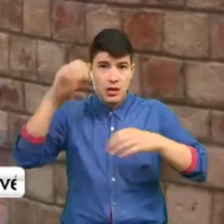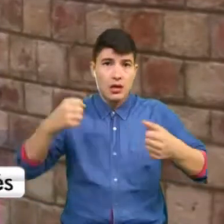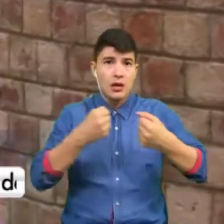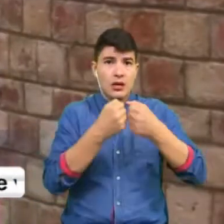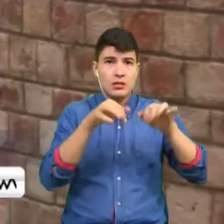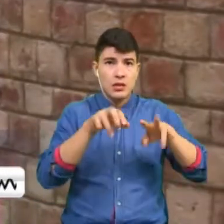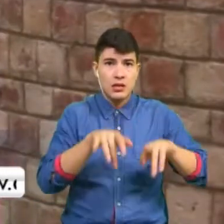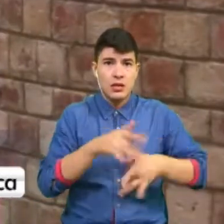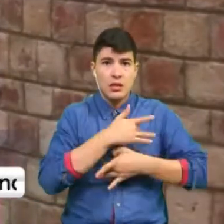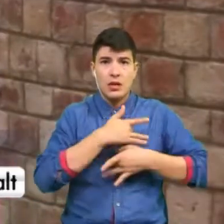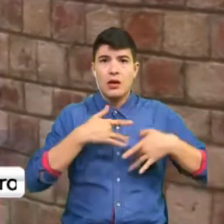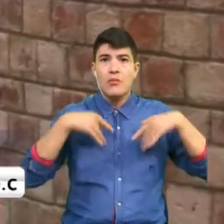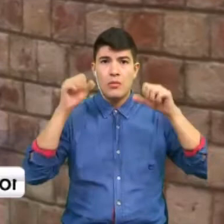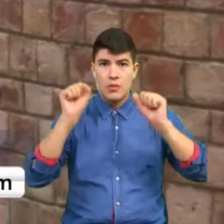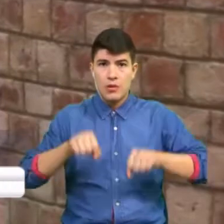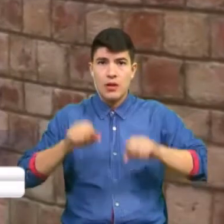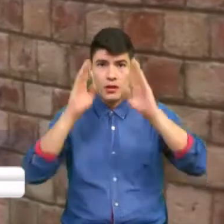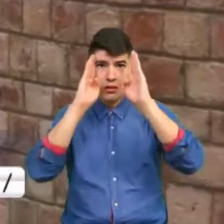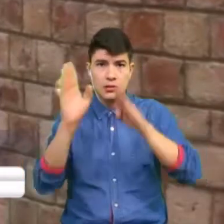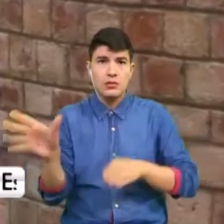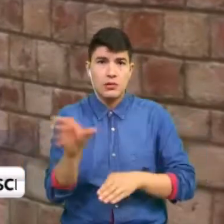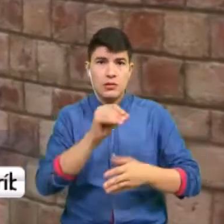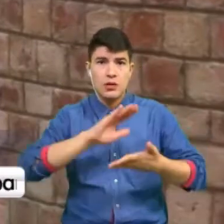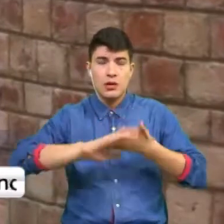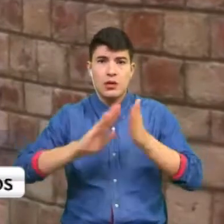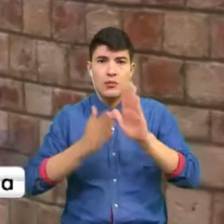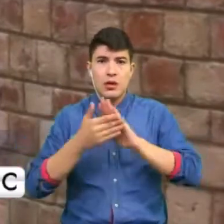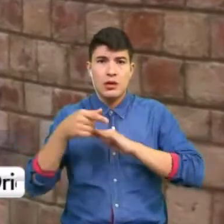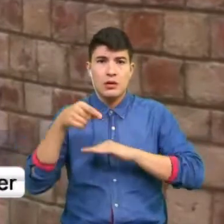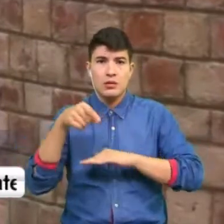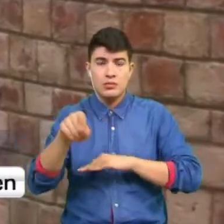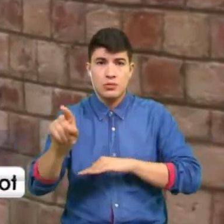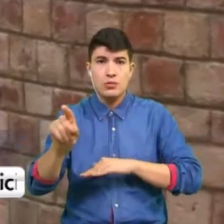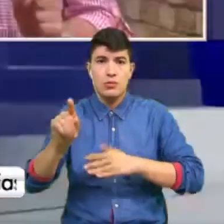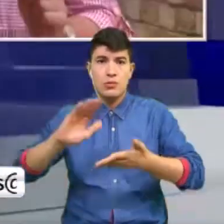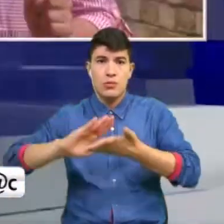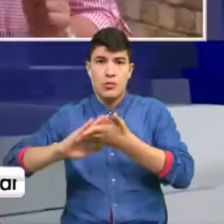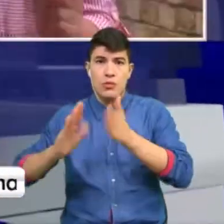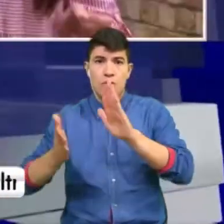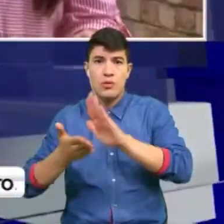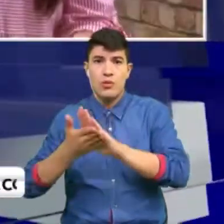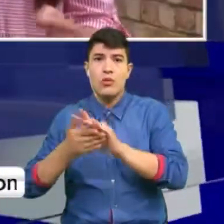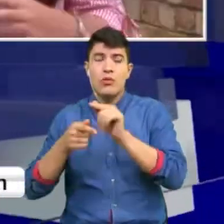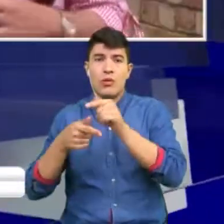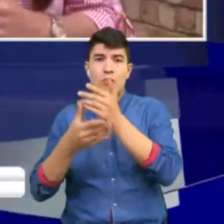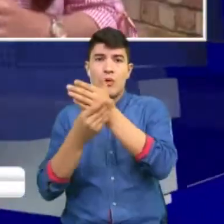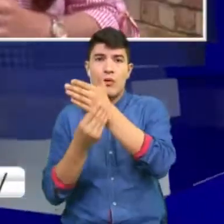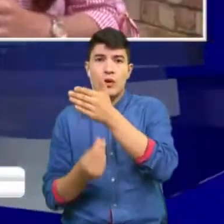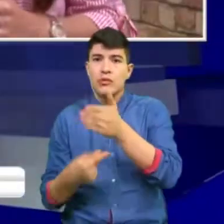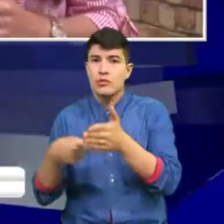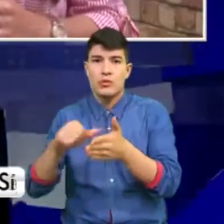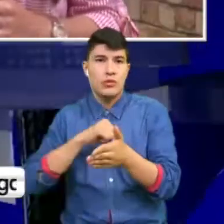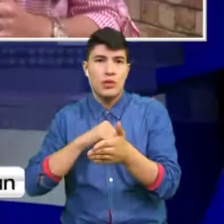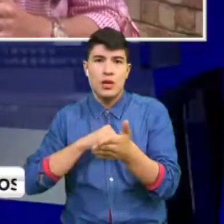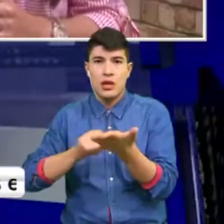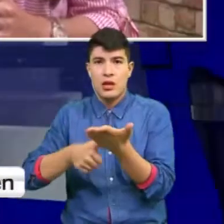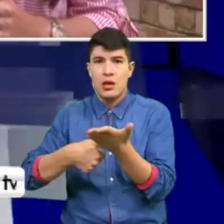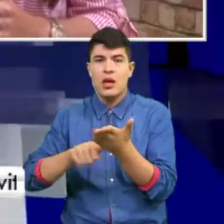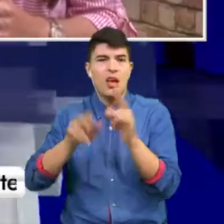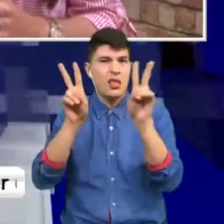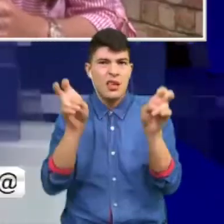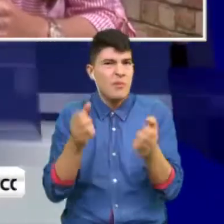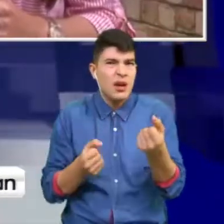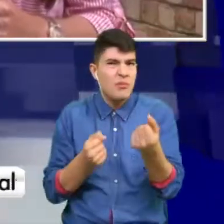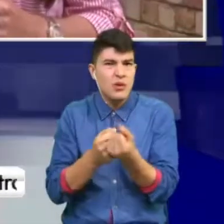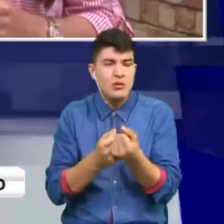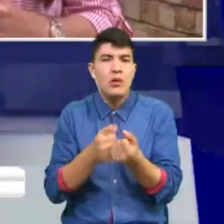de salud para poder atender a esta población que es catalogada población pobre no asegurada en temas de hospitalizaciones y